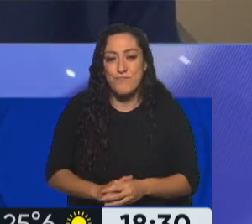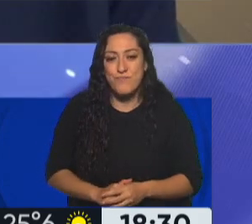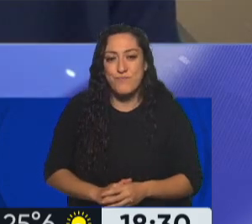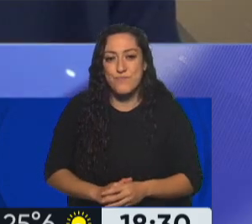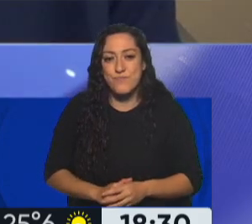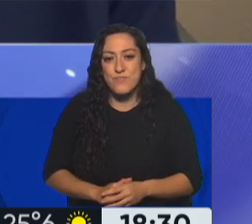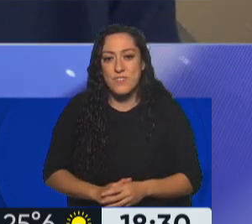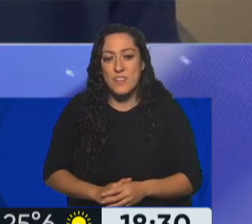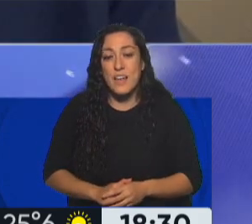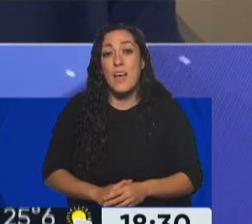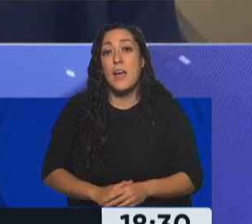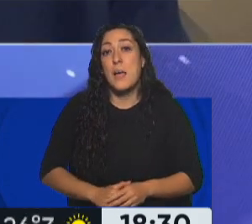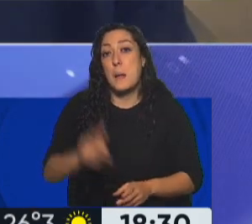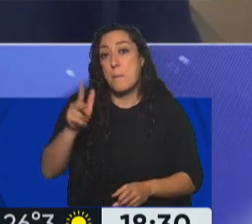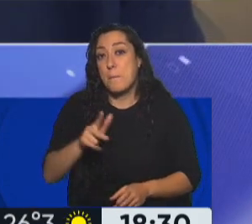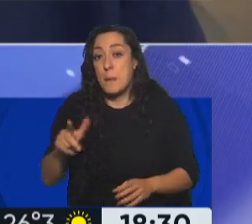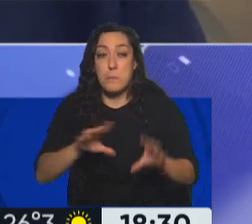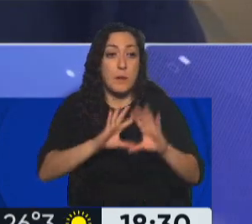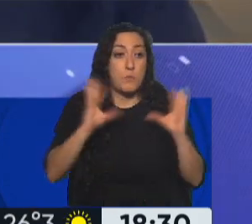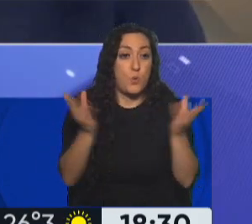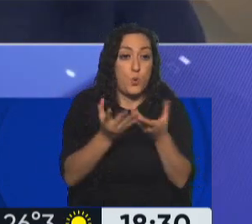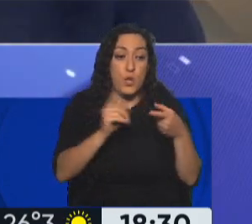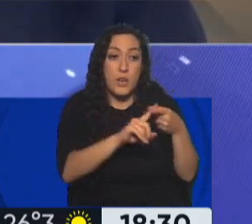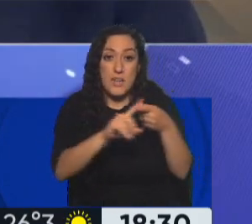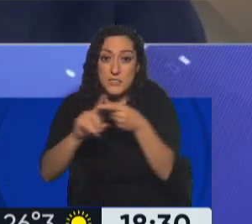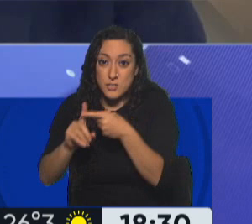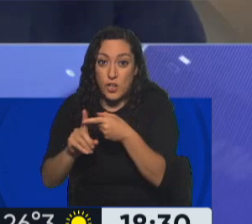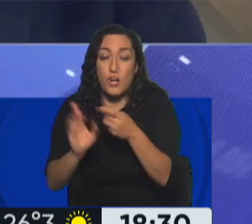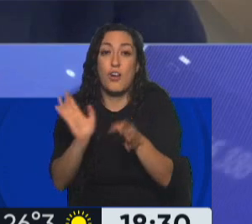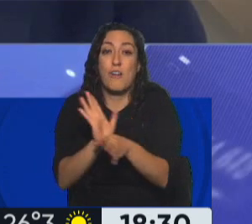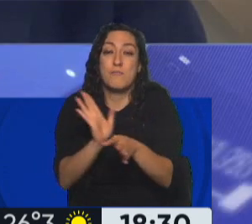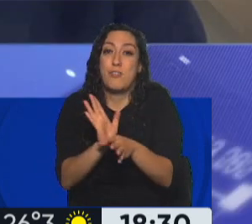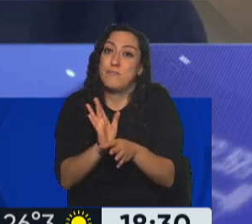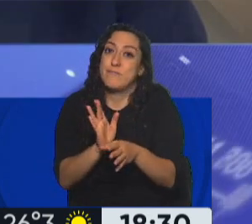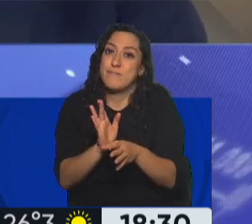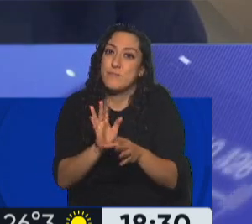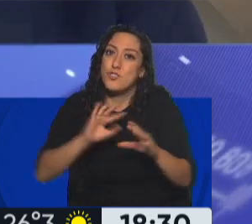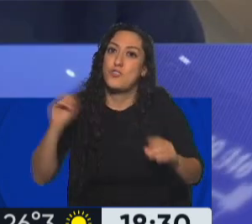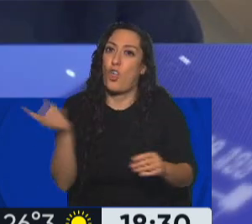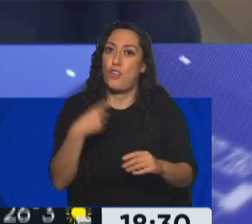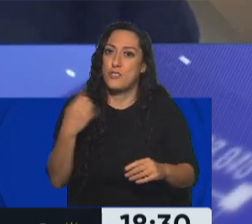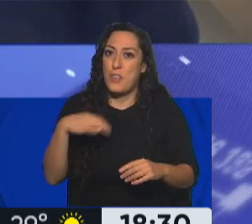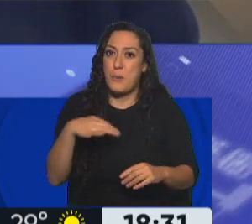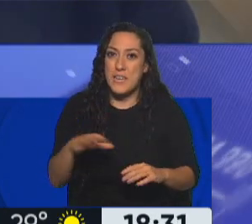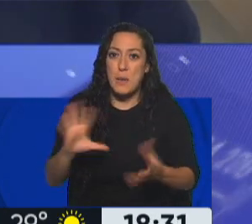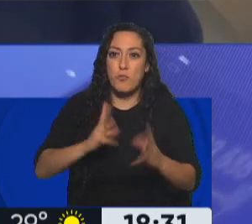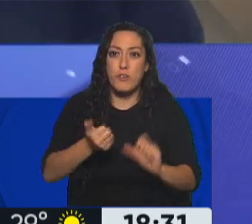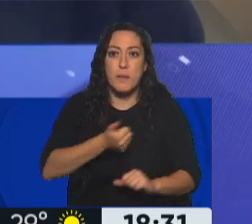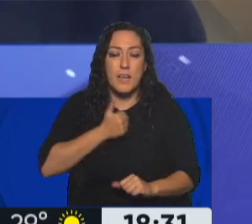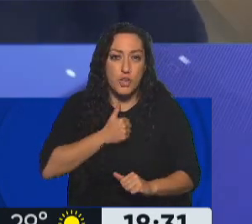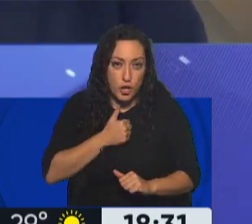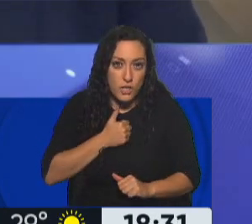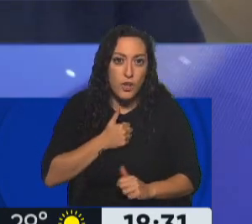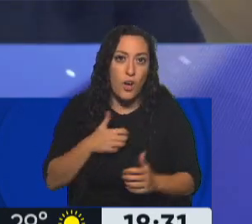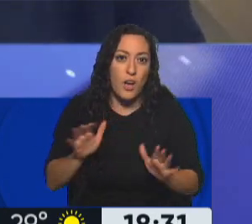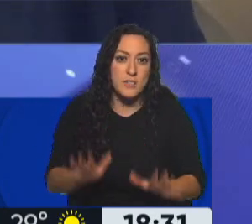que él tuvo con el mundo y que nos llama a nosotros, a todos, a tener con el mundo como católicos, ¿no? Pero